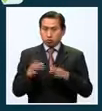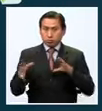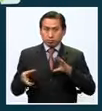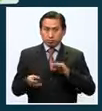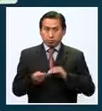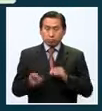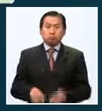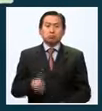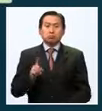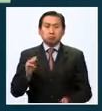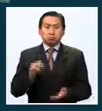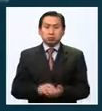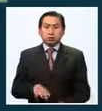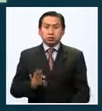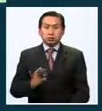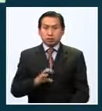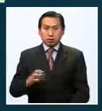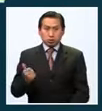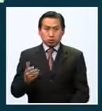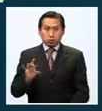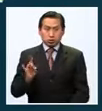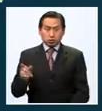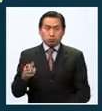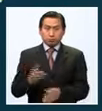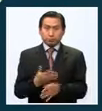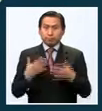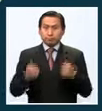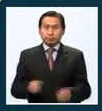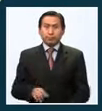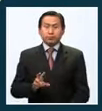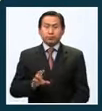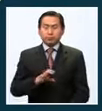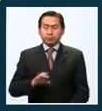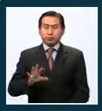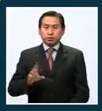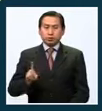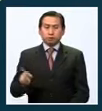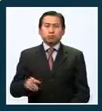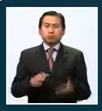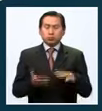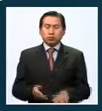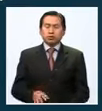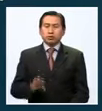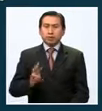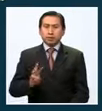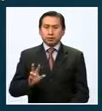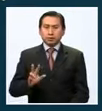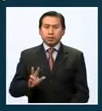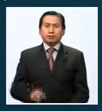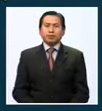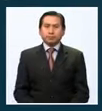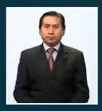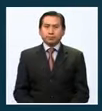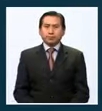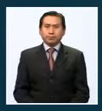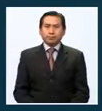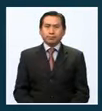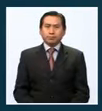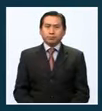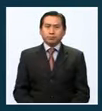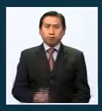total 1.918, pacientes recuperados, 351, decesos,